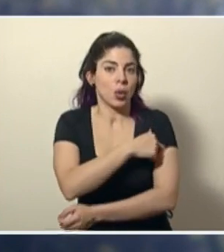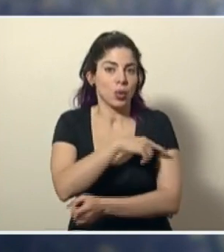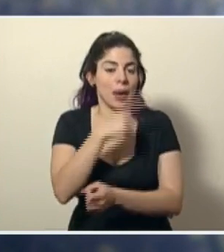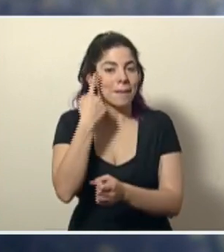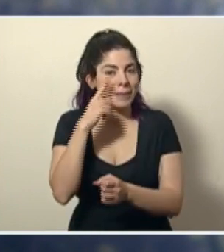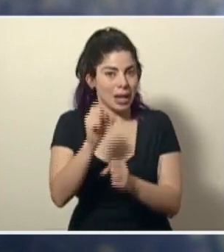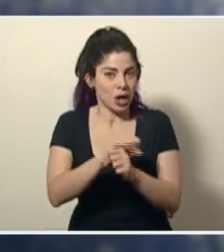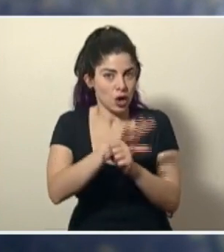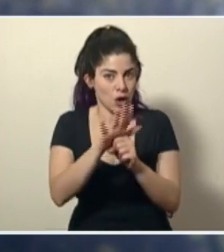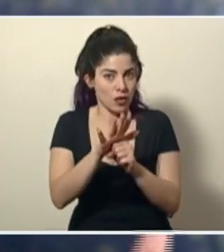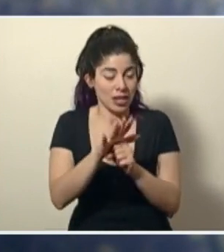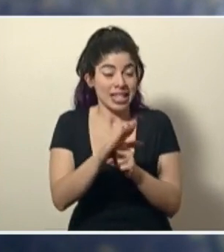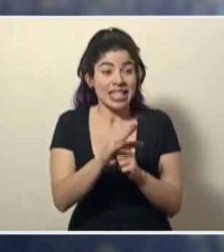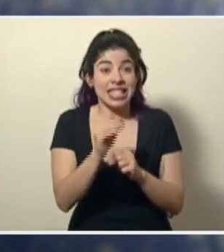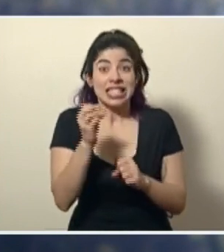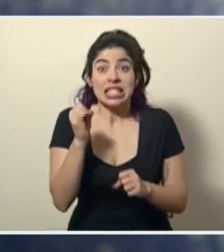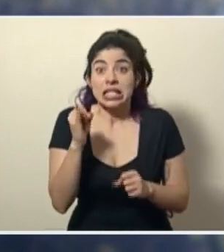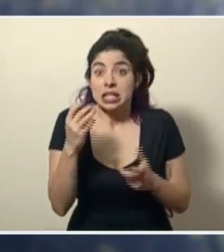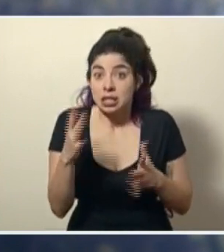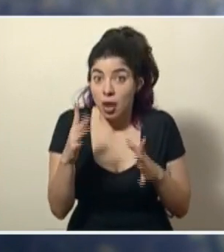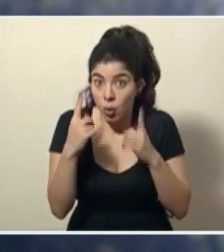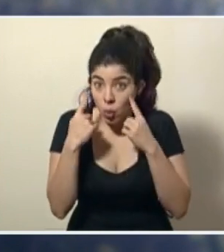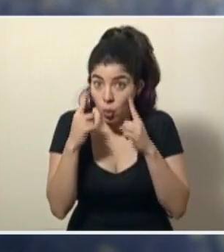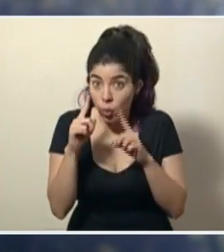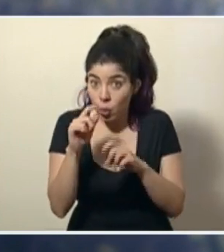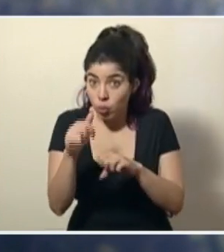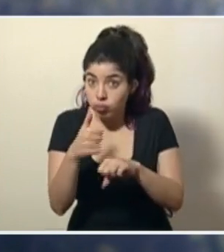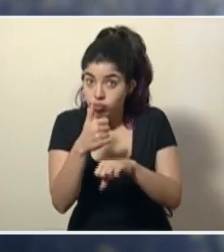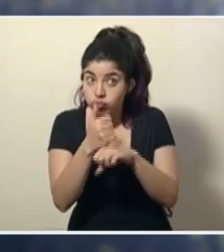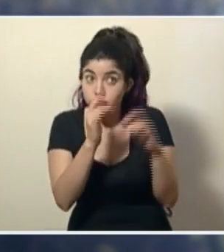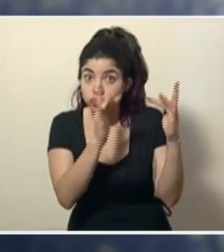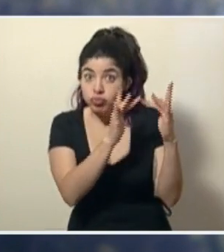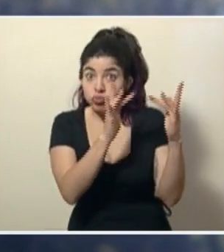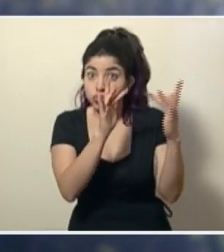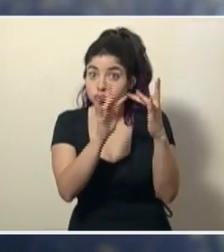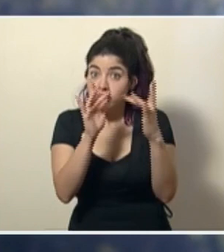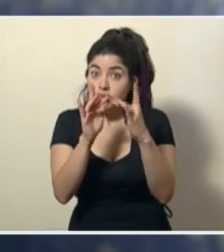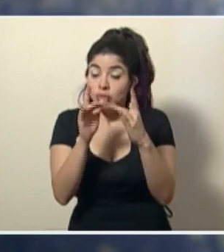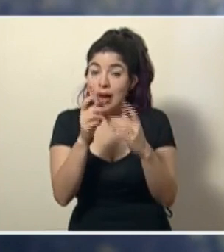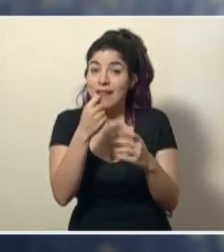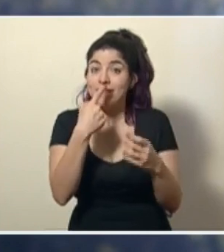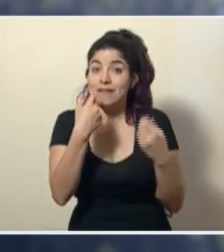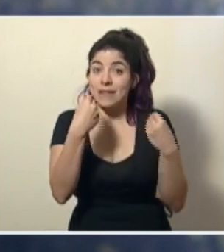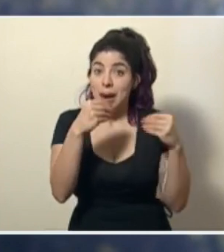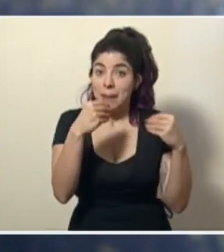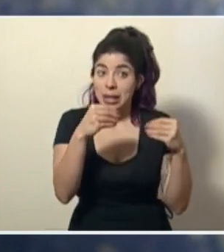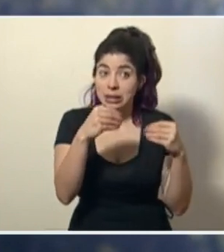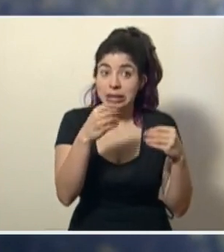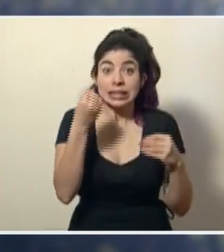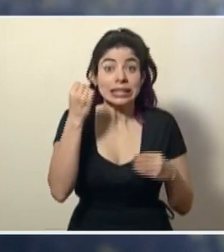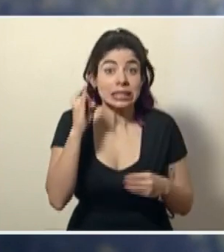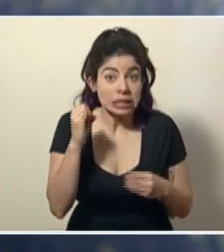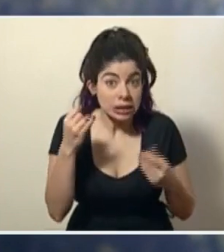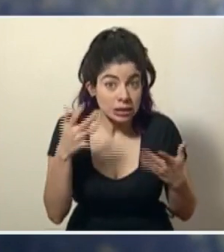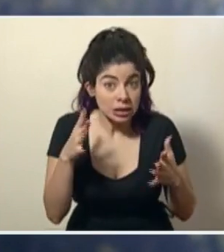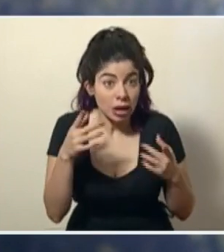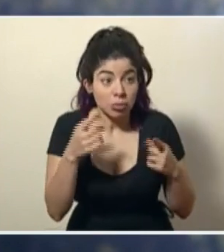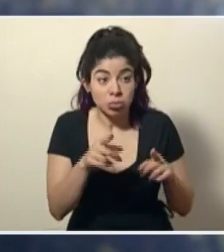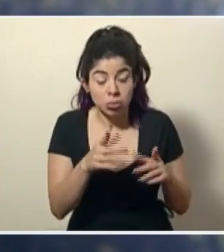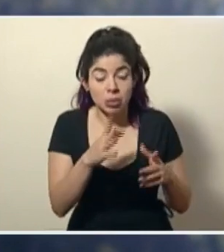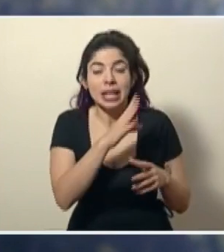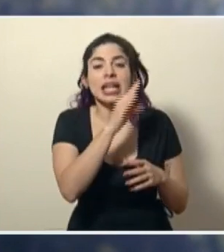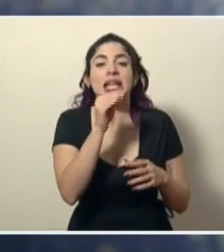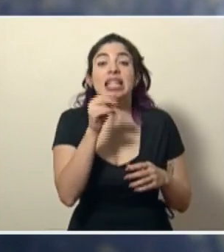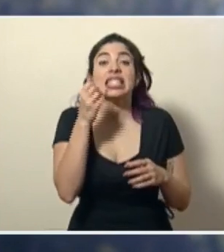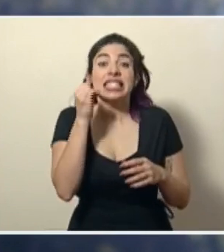COVID-19 y si se ha logrado establecer contactos con algunas farmacéuticas y si es que eso se ha dado, ¿verdad? Y